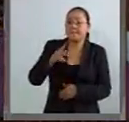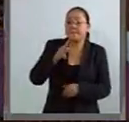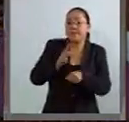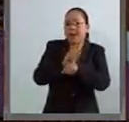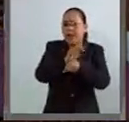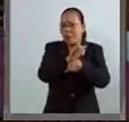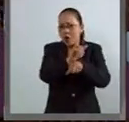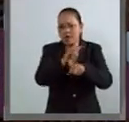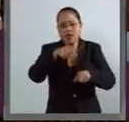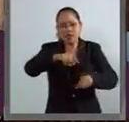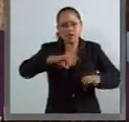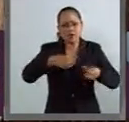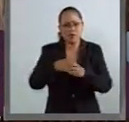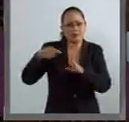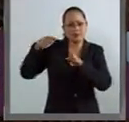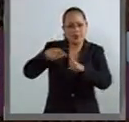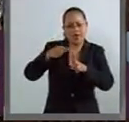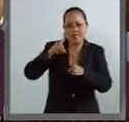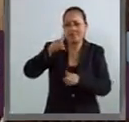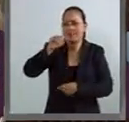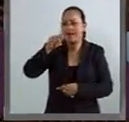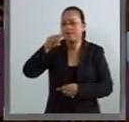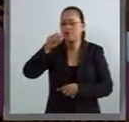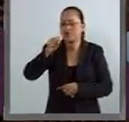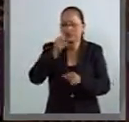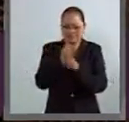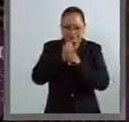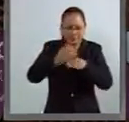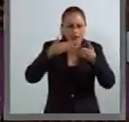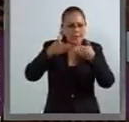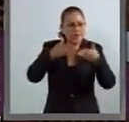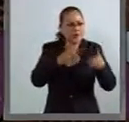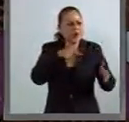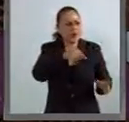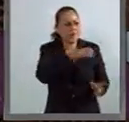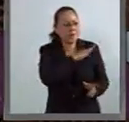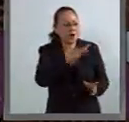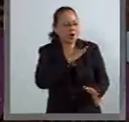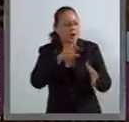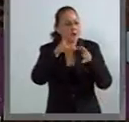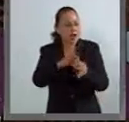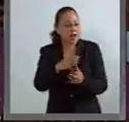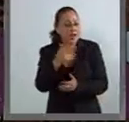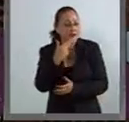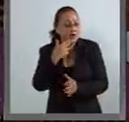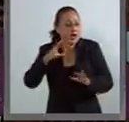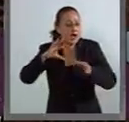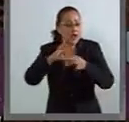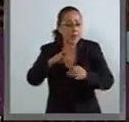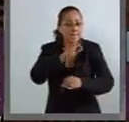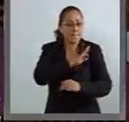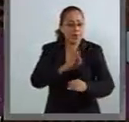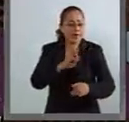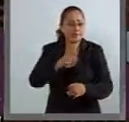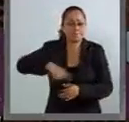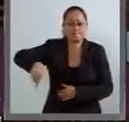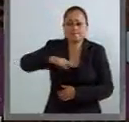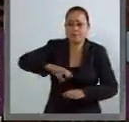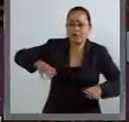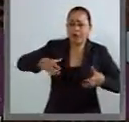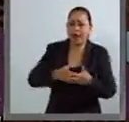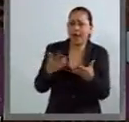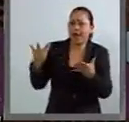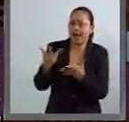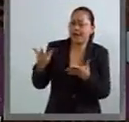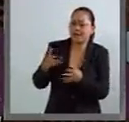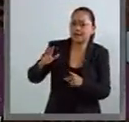sección centrada en datos abiertos. Esto les permite utilizarlos, les permite también que puedan ser